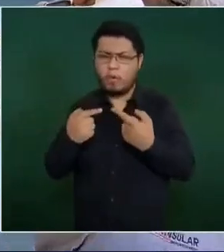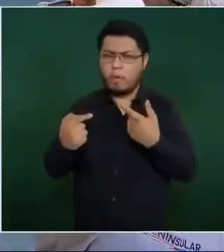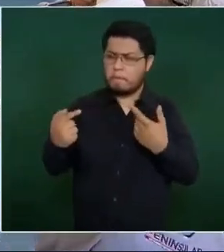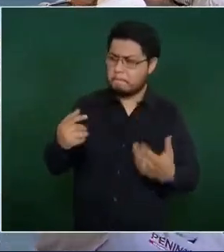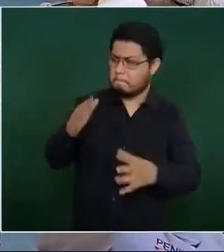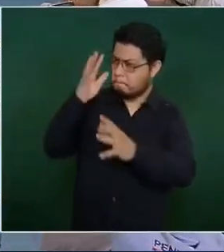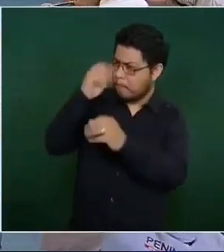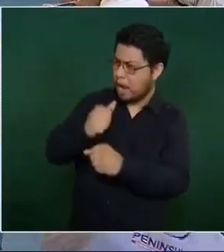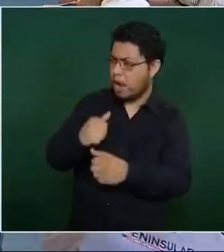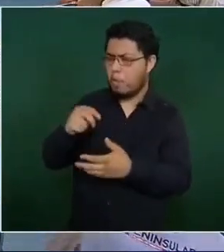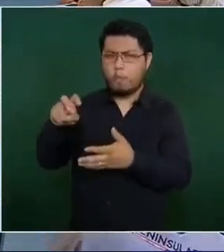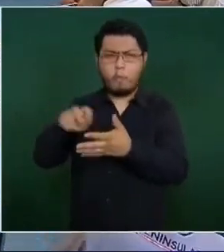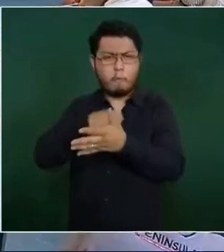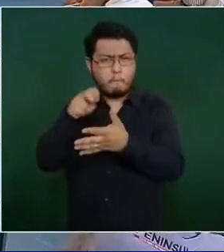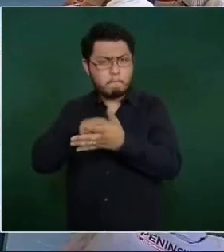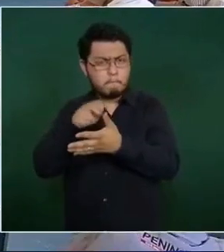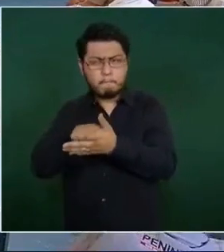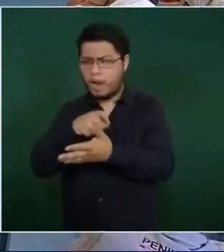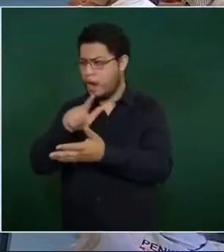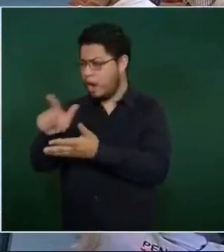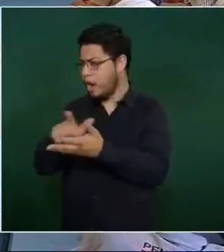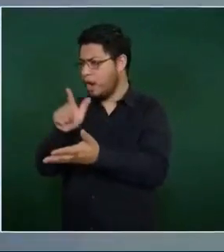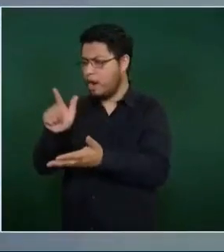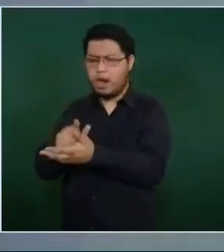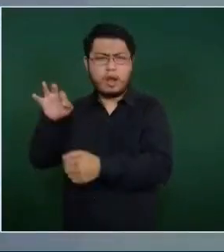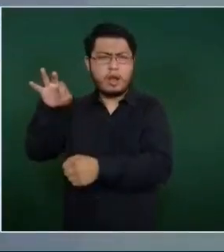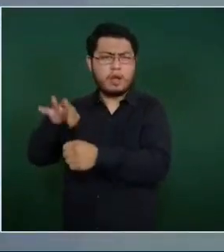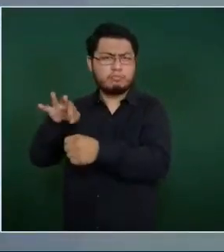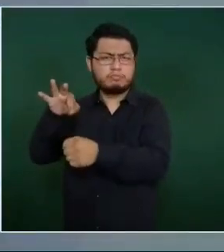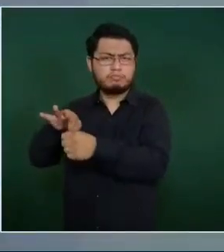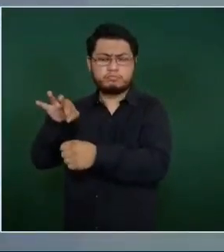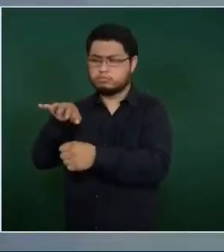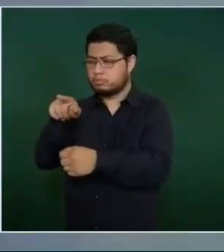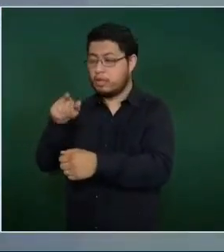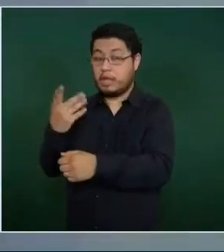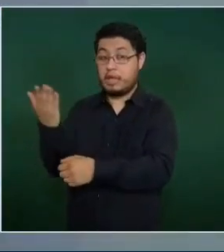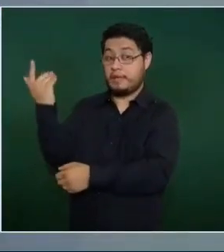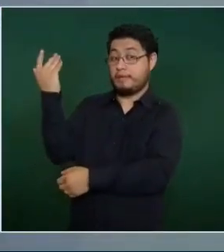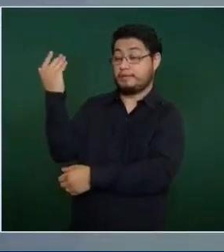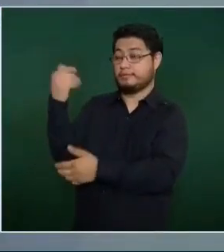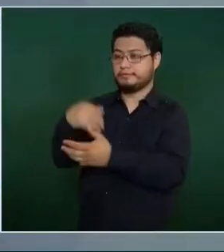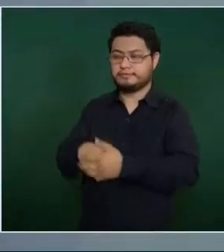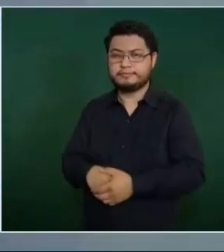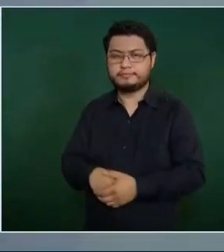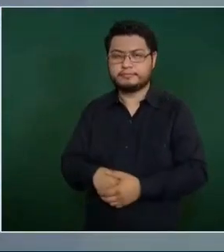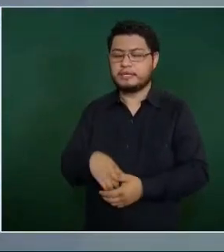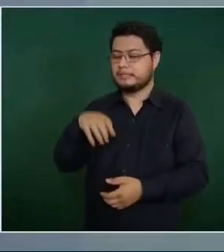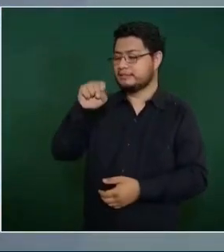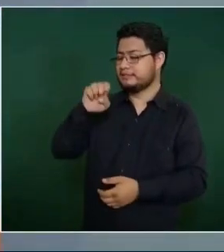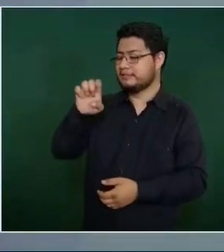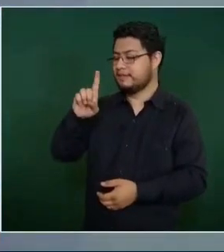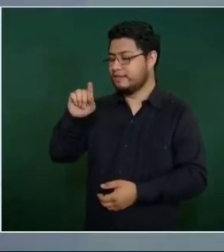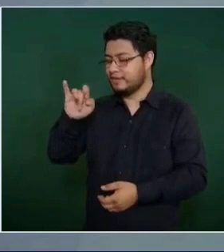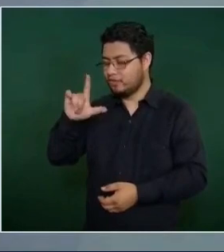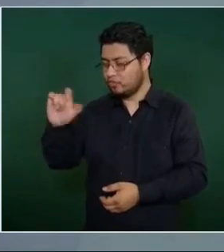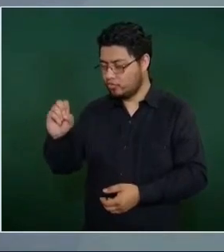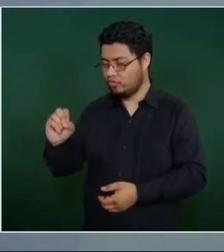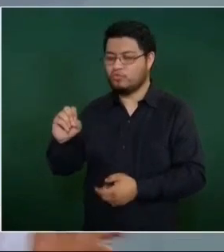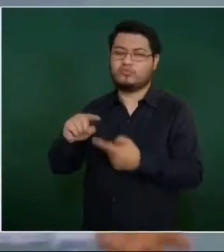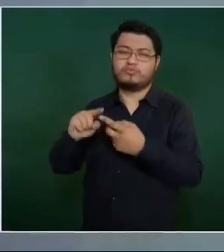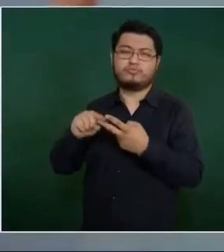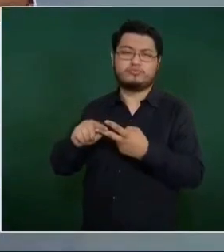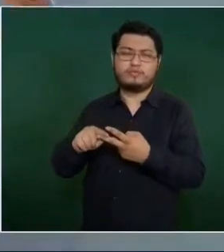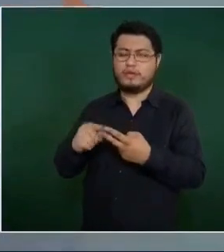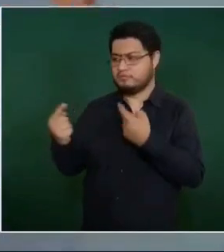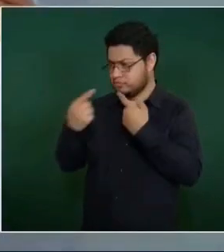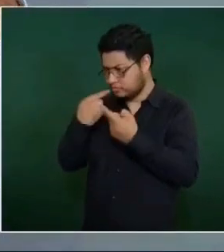sobre la nueva reforma electoral de aquel entonces, estaba Zedillo, Chaufet era el secretario de Gobernación, se